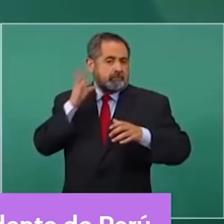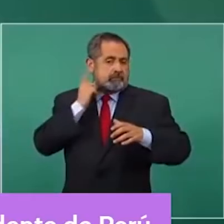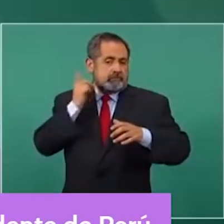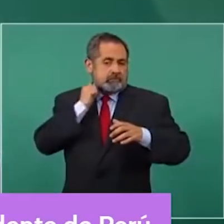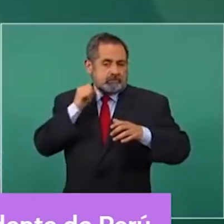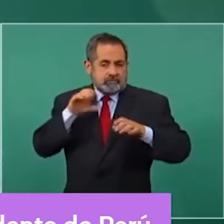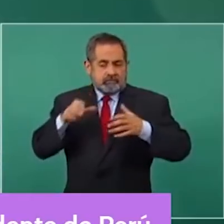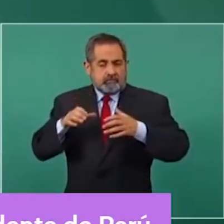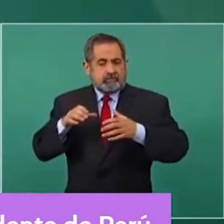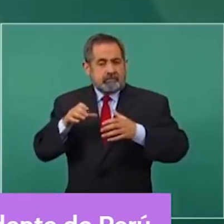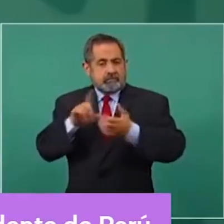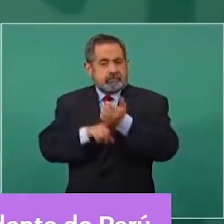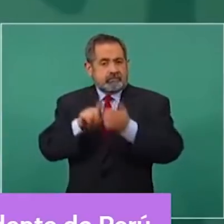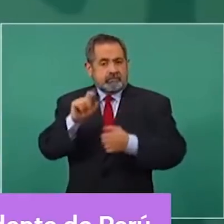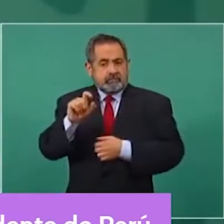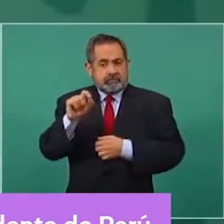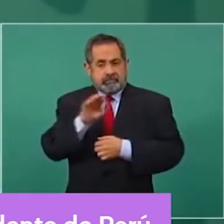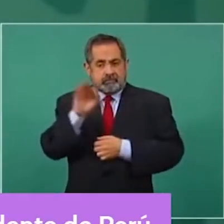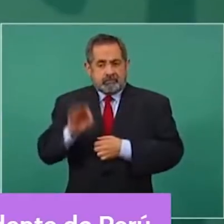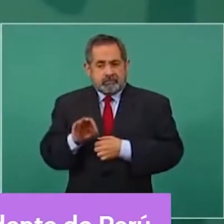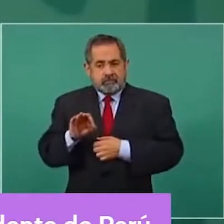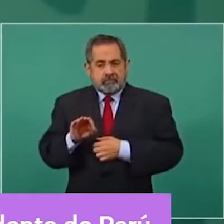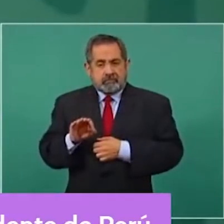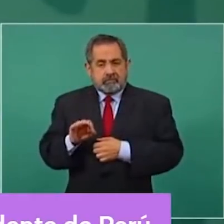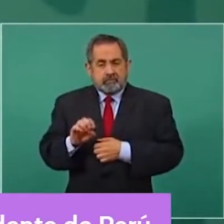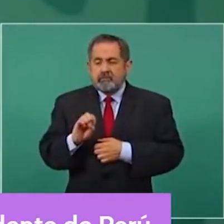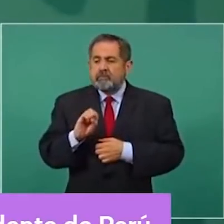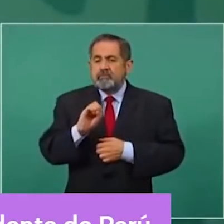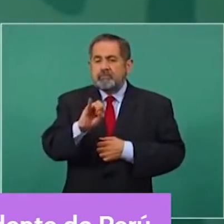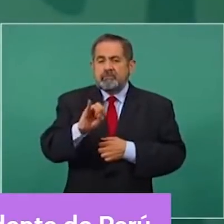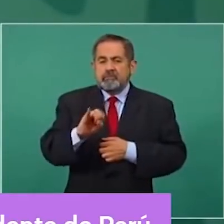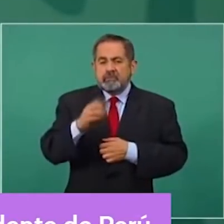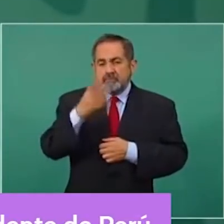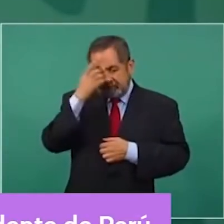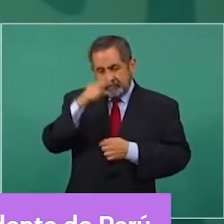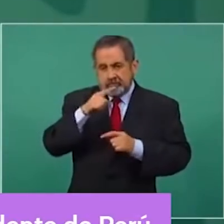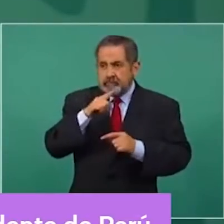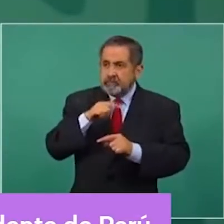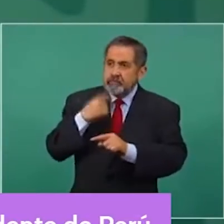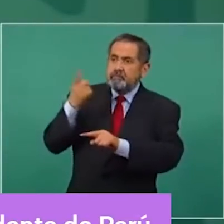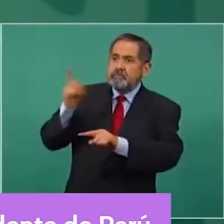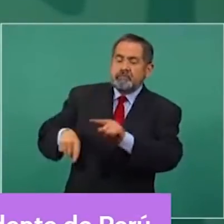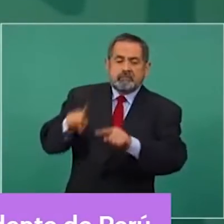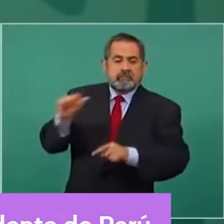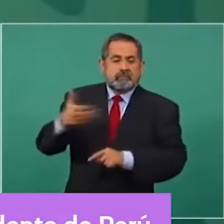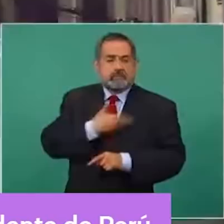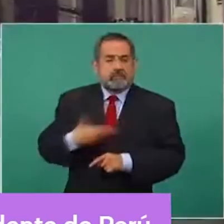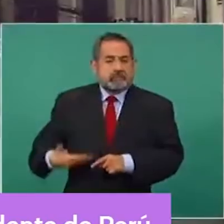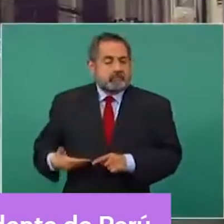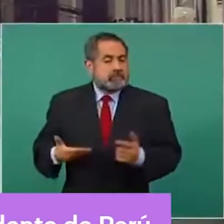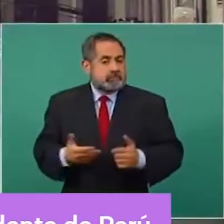20%, se acepta una solicitud para remoción del presidente.